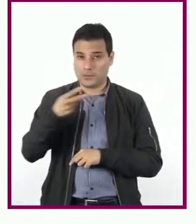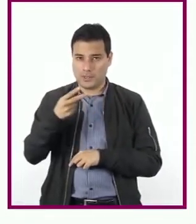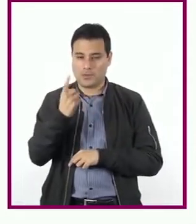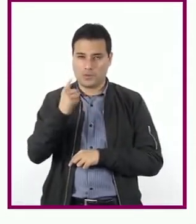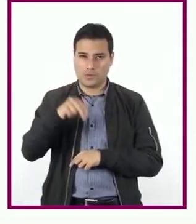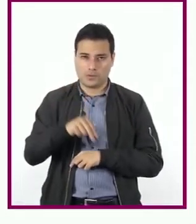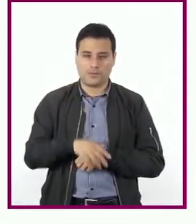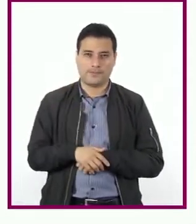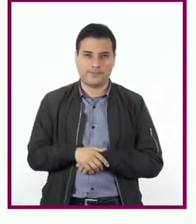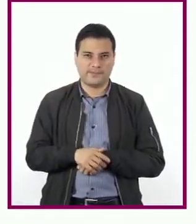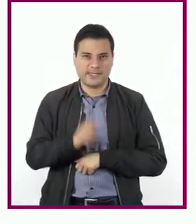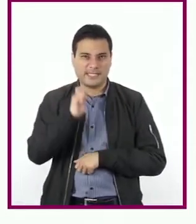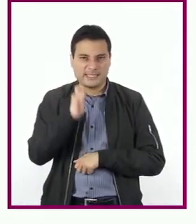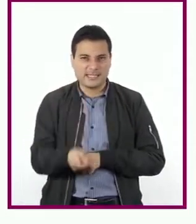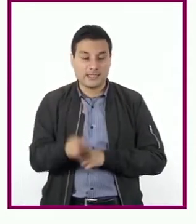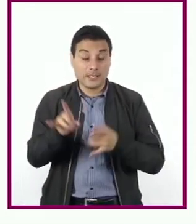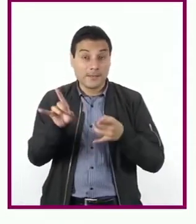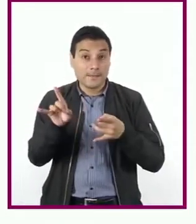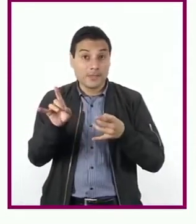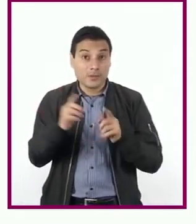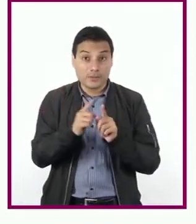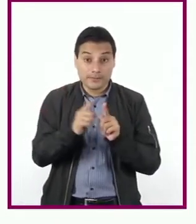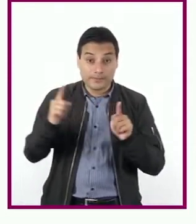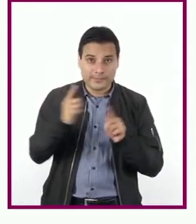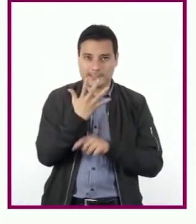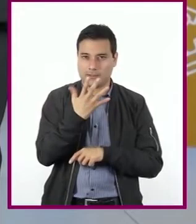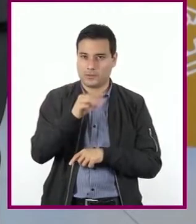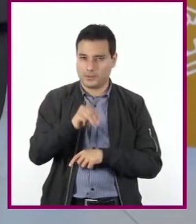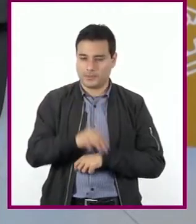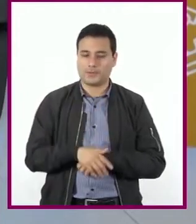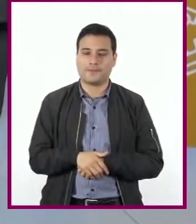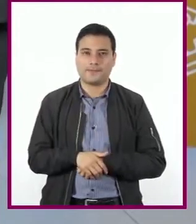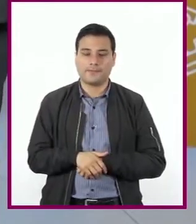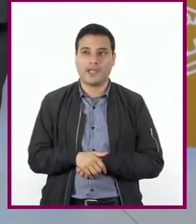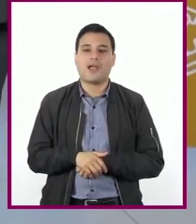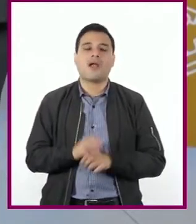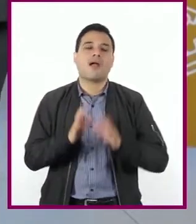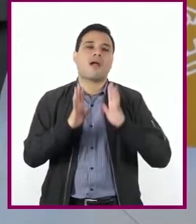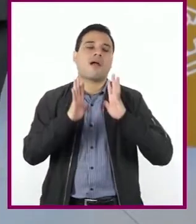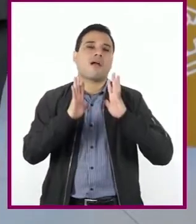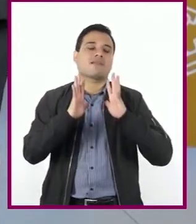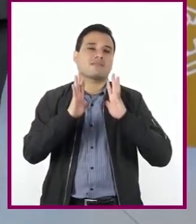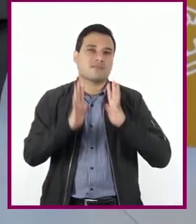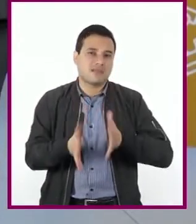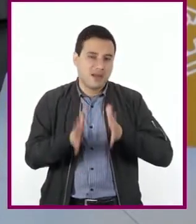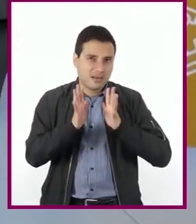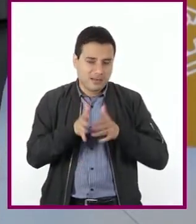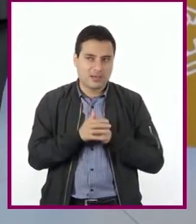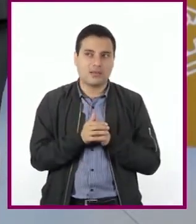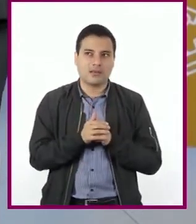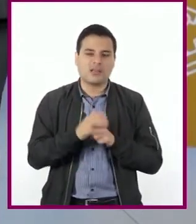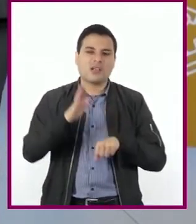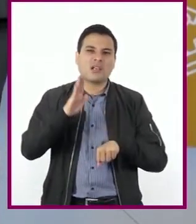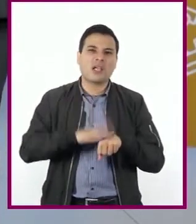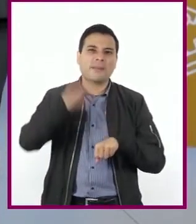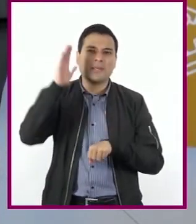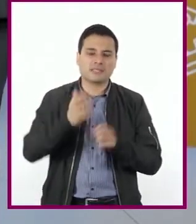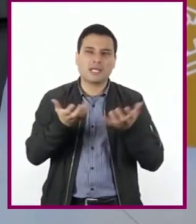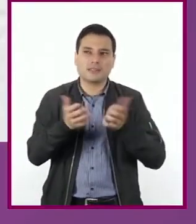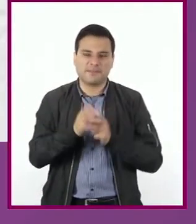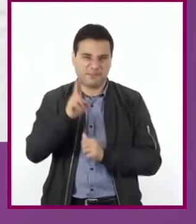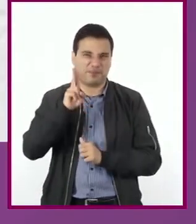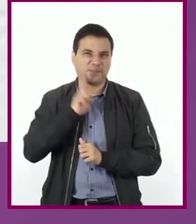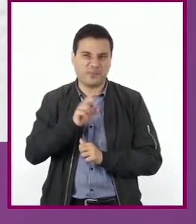newton, por lo que el vector va a medir 5 centímetros. ¡Qué bien! ¿Qué más vamos a hacer? Me gustó mucho este